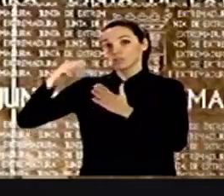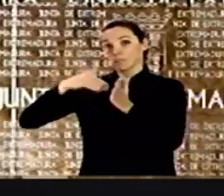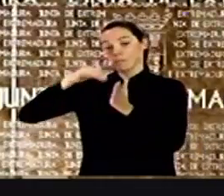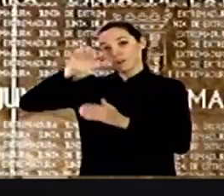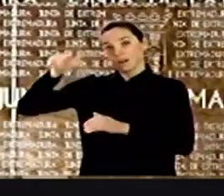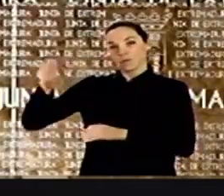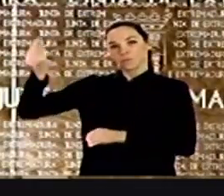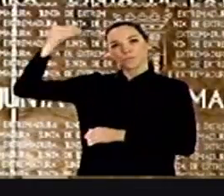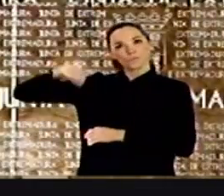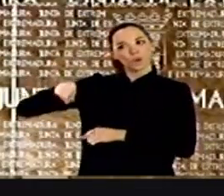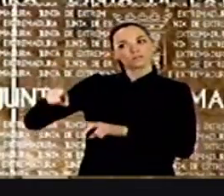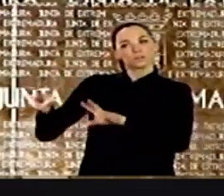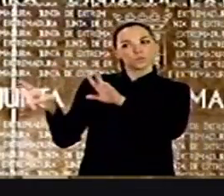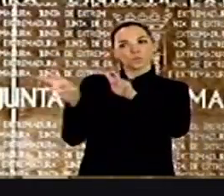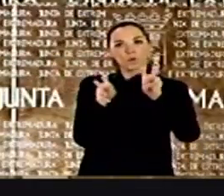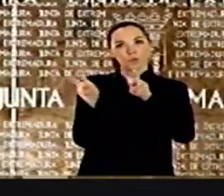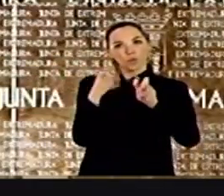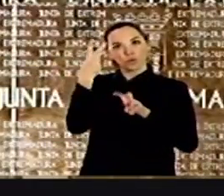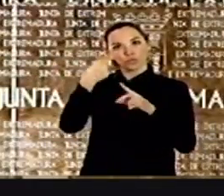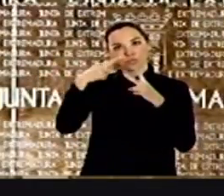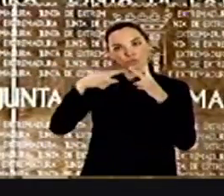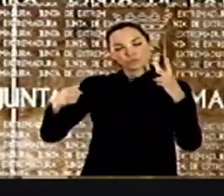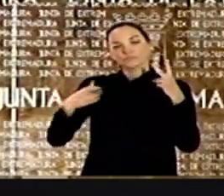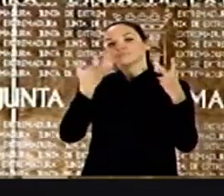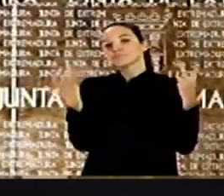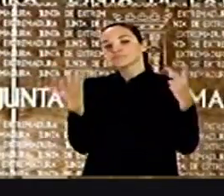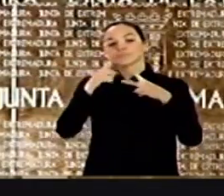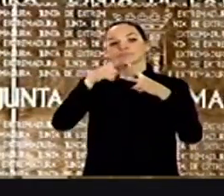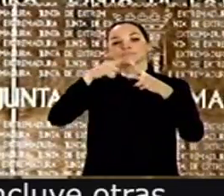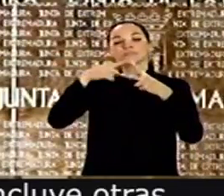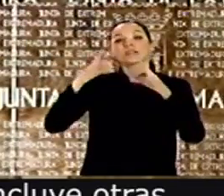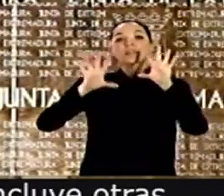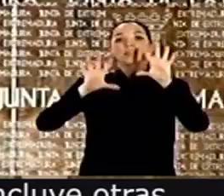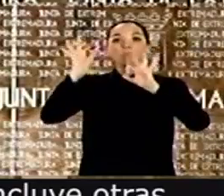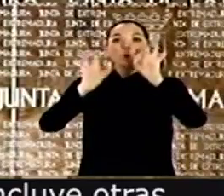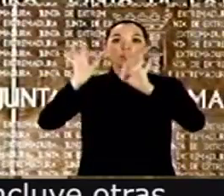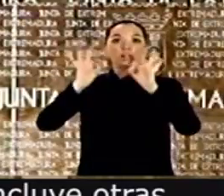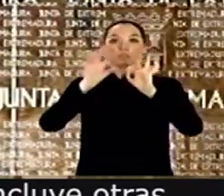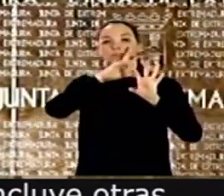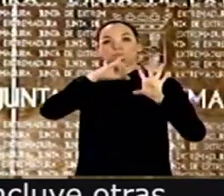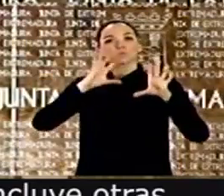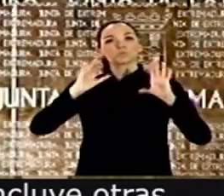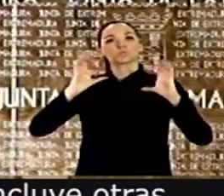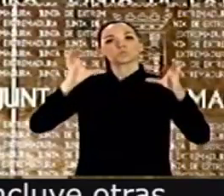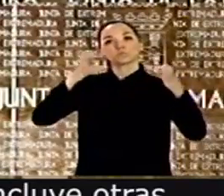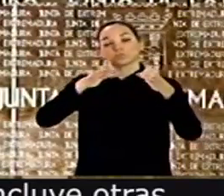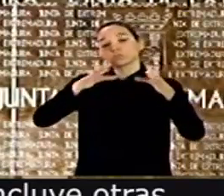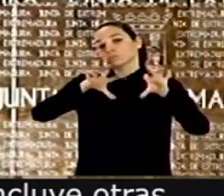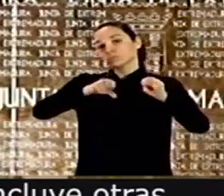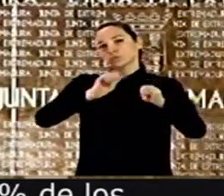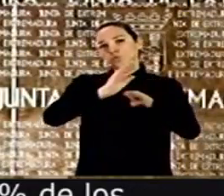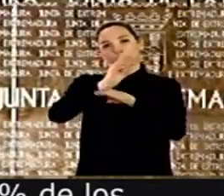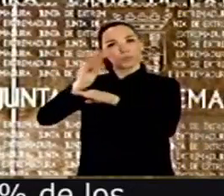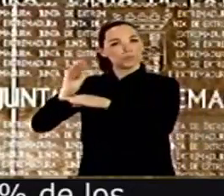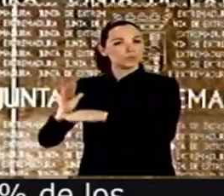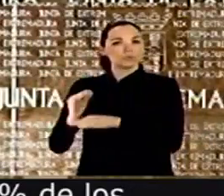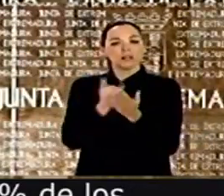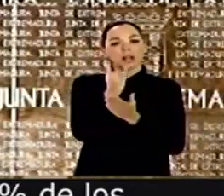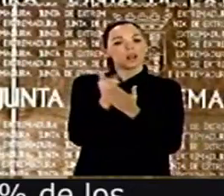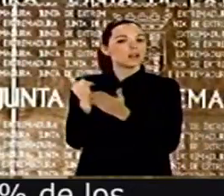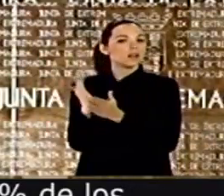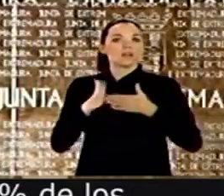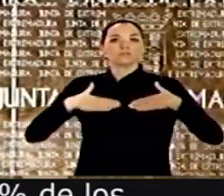dos novedades importantes, como son el aumento del 10% de los porcentajes de subvención en todas las líneas, pasando, por tanto, lo